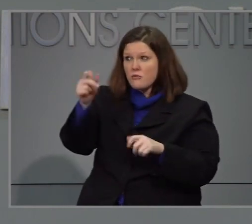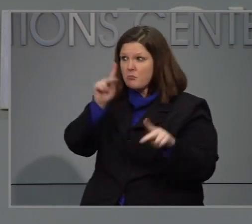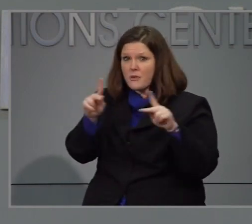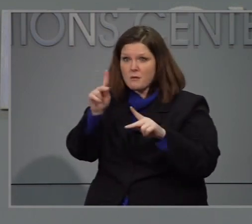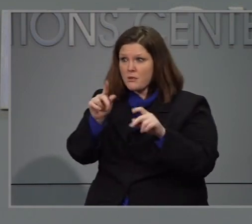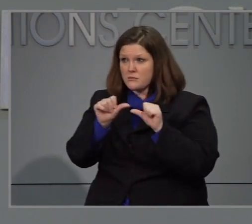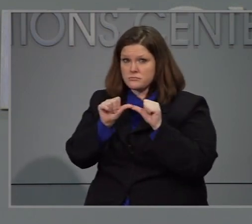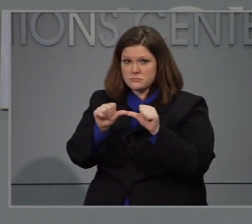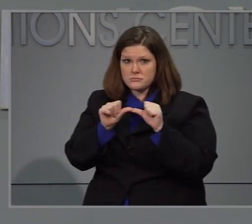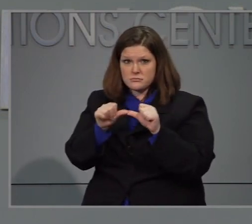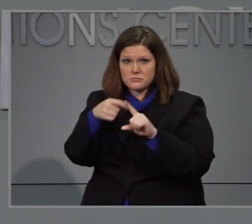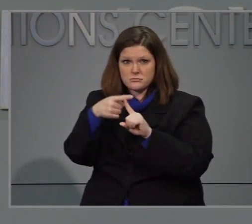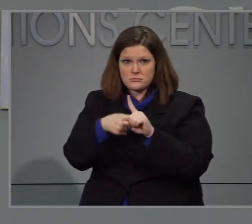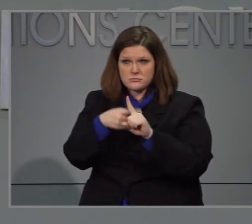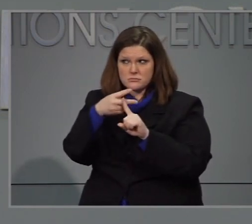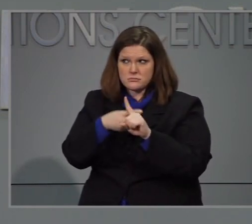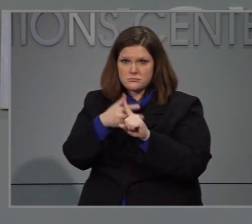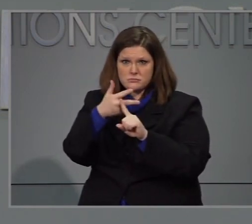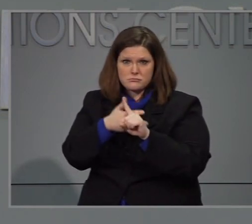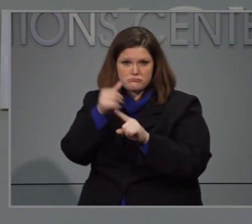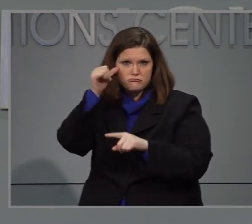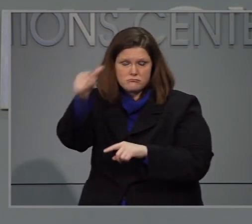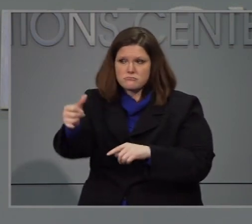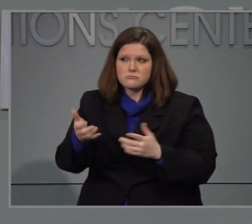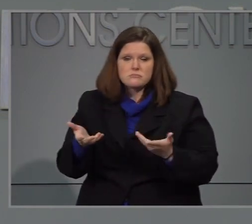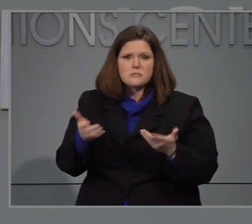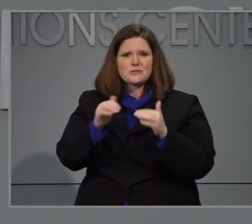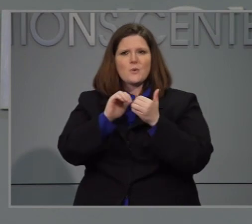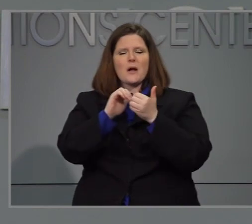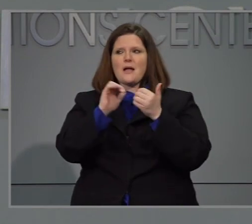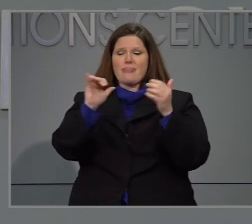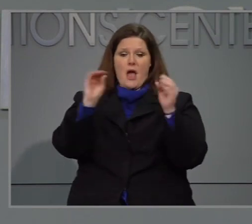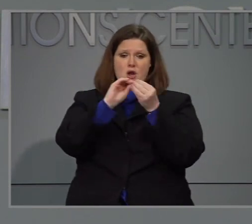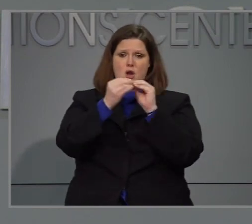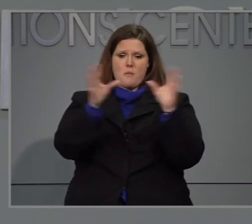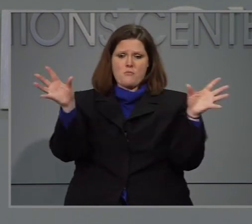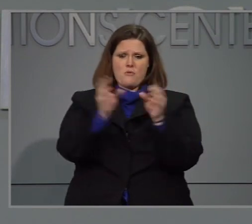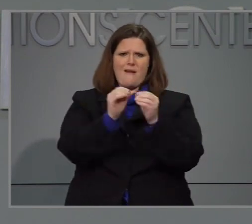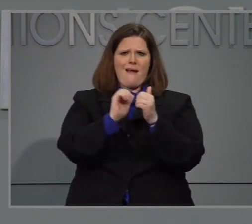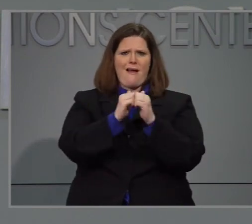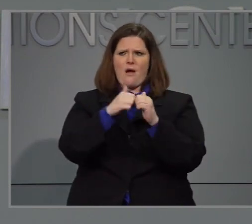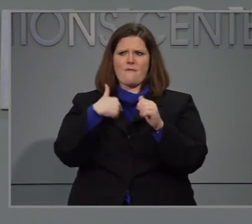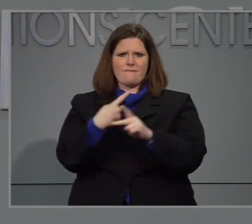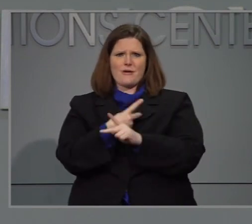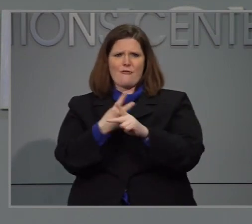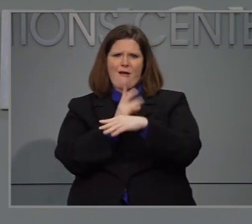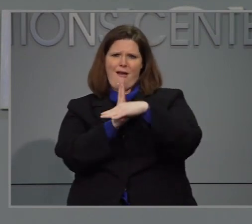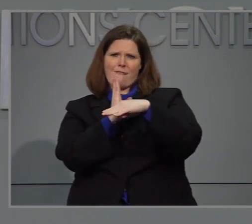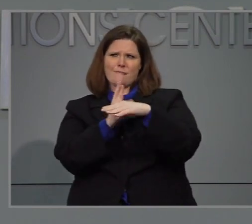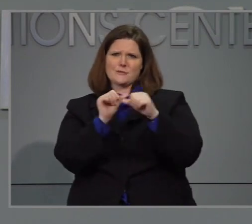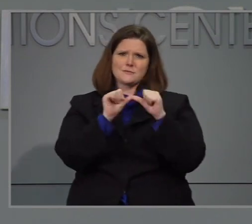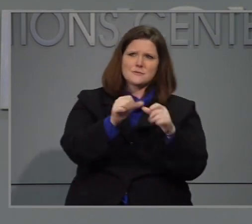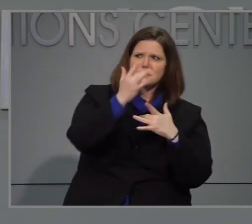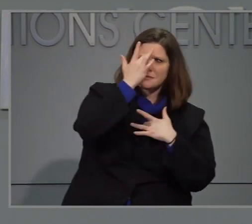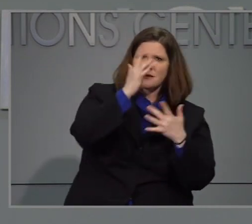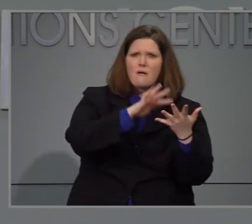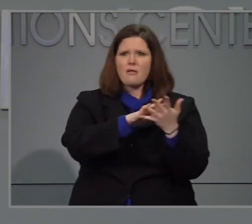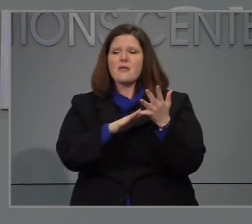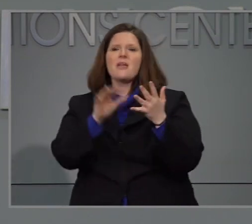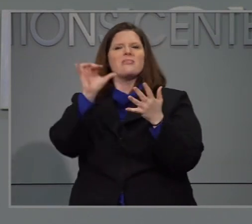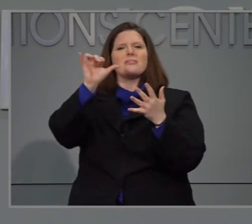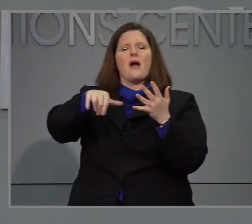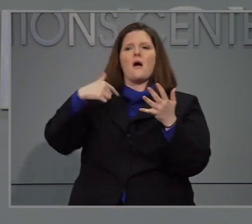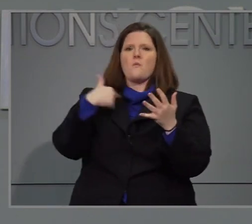Entonces, ¿cómo poder definir exactamente cuándo es que la mayoría de la gente se está ya recuperando? Así que este es el tipo de trabajo que estamos haciendo con los